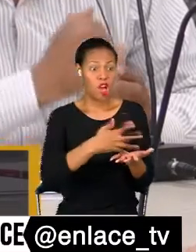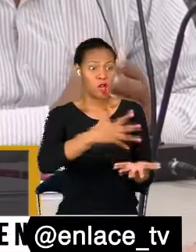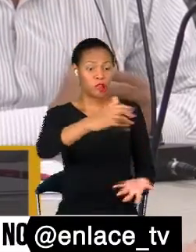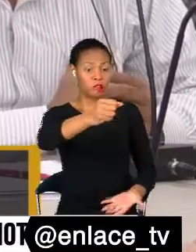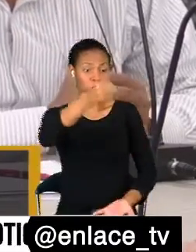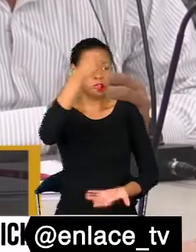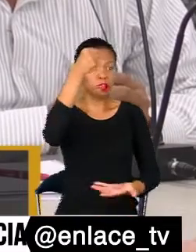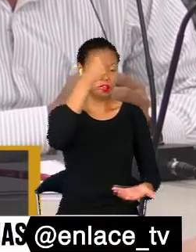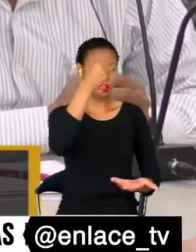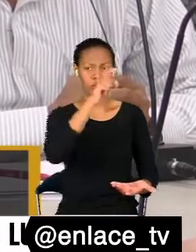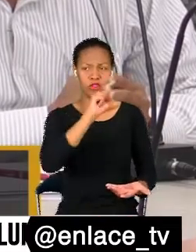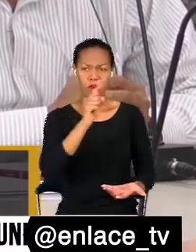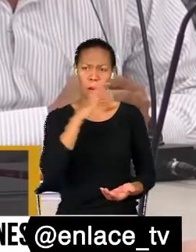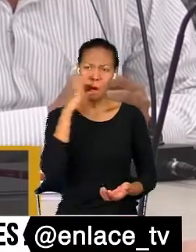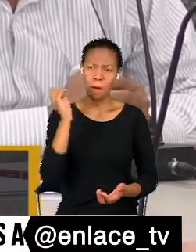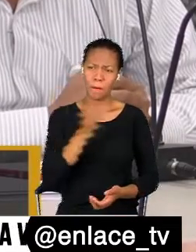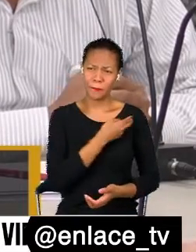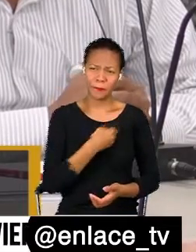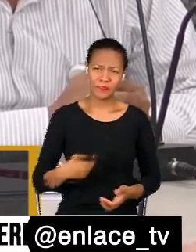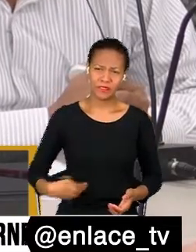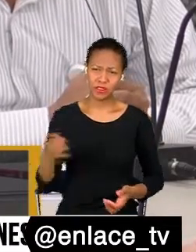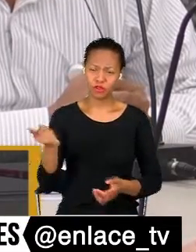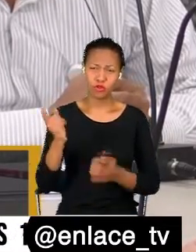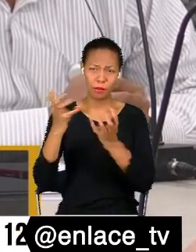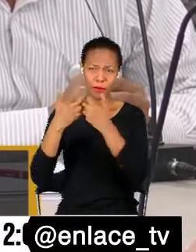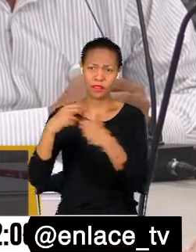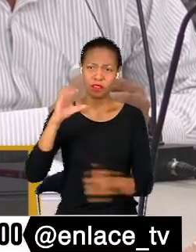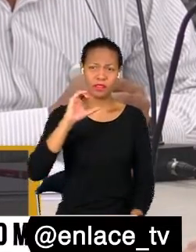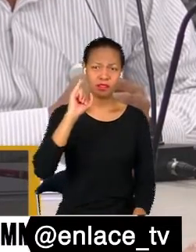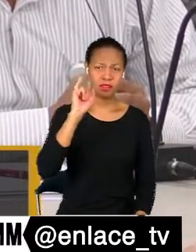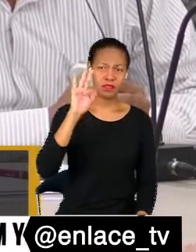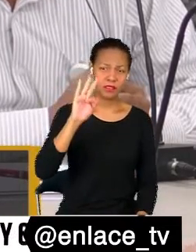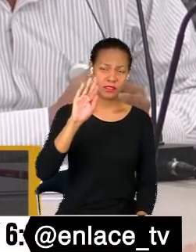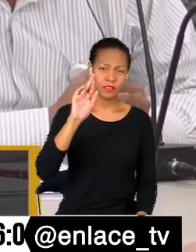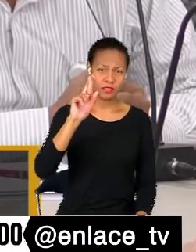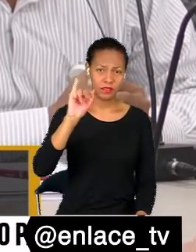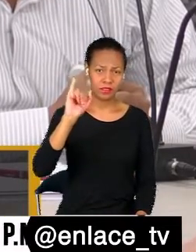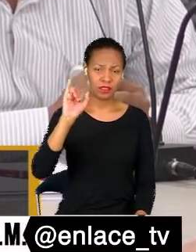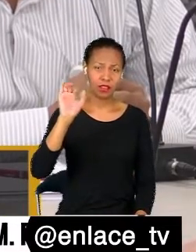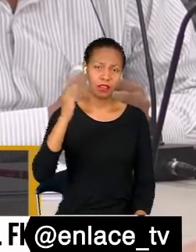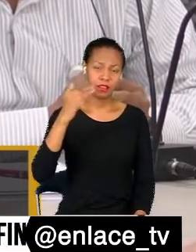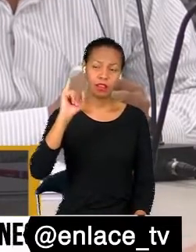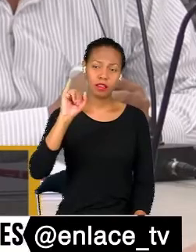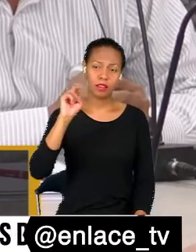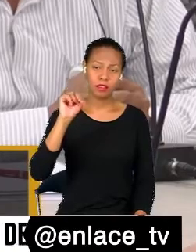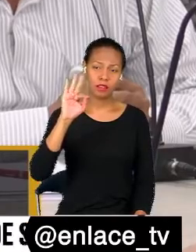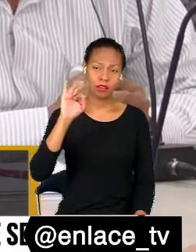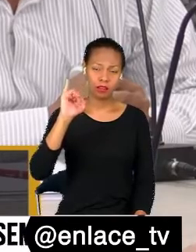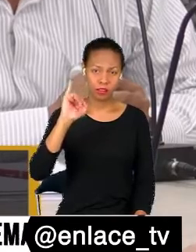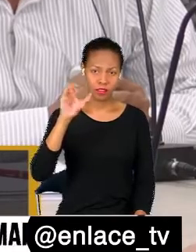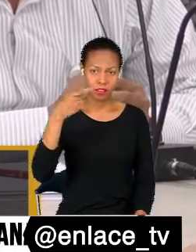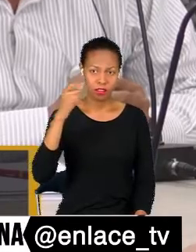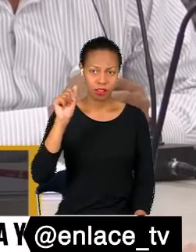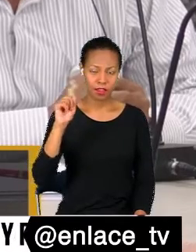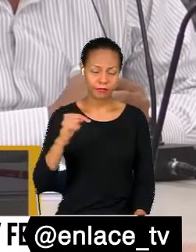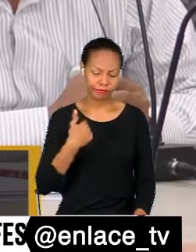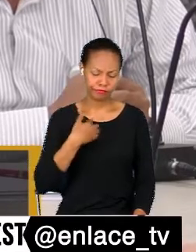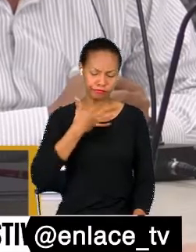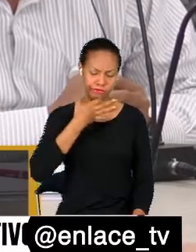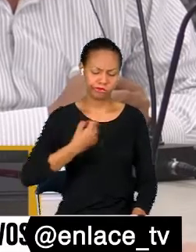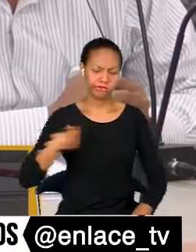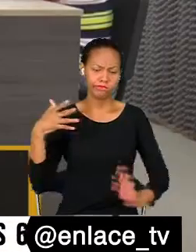por parte del presidente de Sintra Inquigas. Nosotros tenemos que ser muy coherentes con nuestro discurso. No tiene presentación,